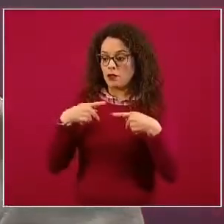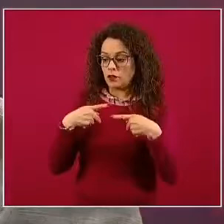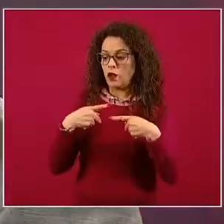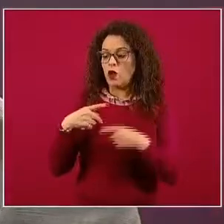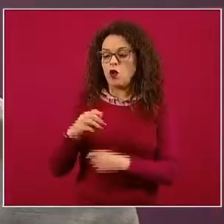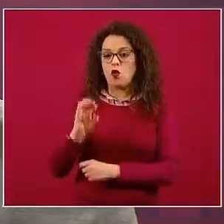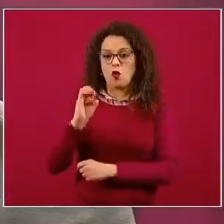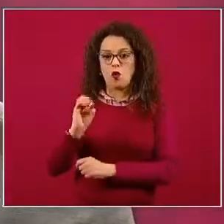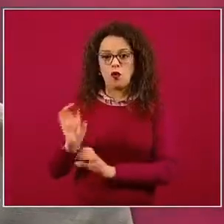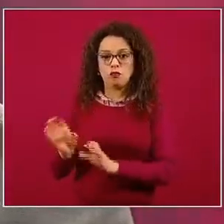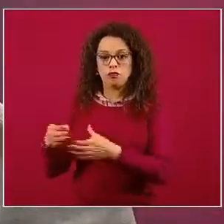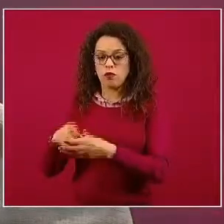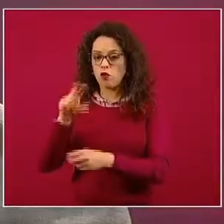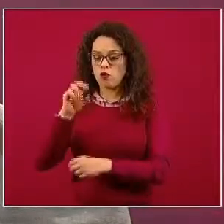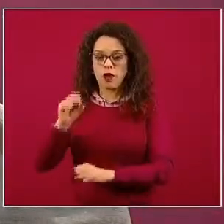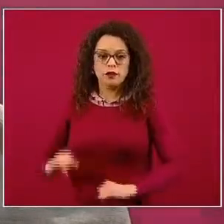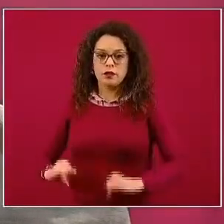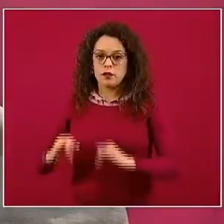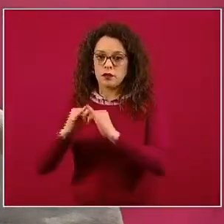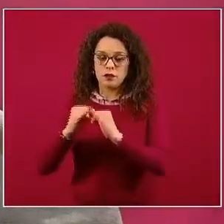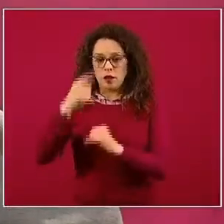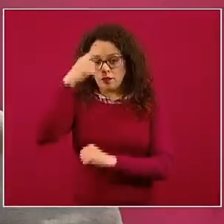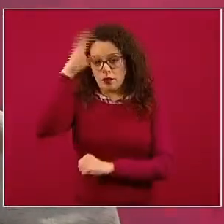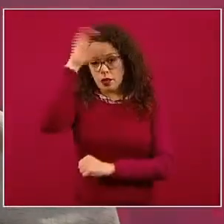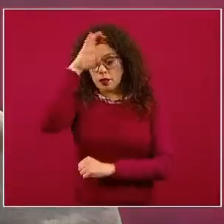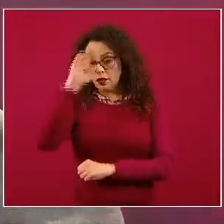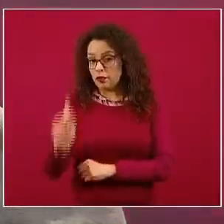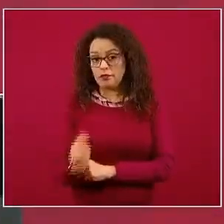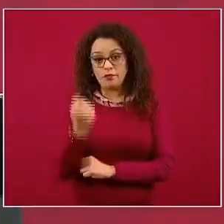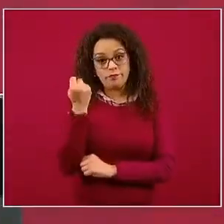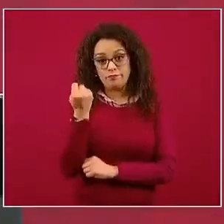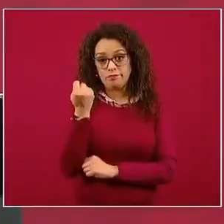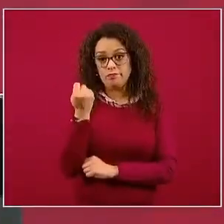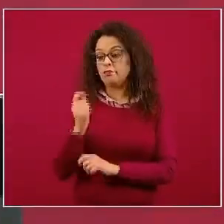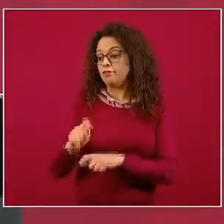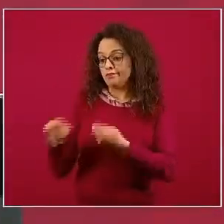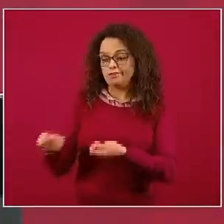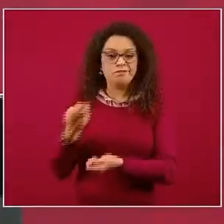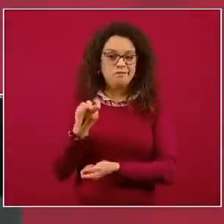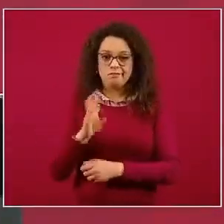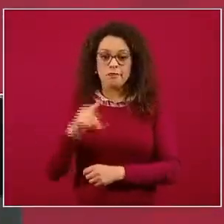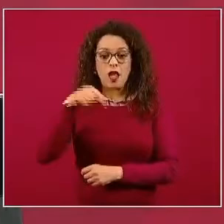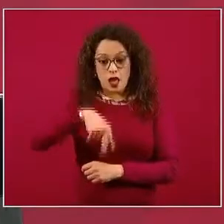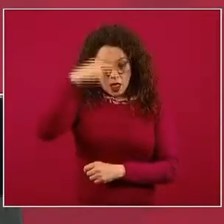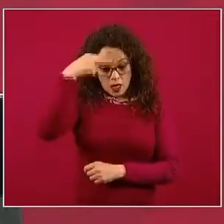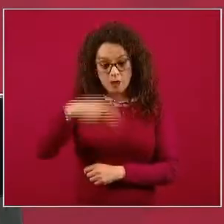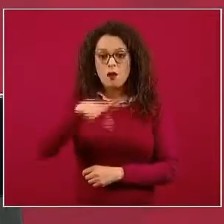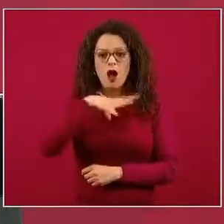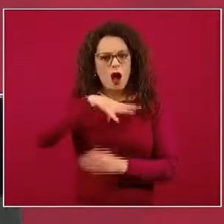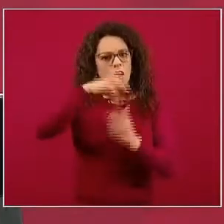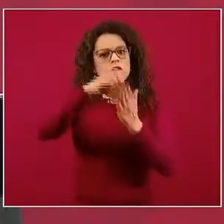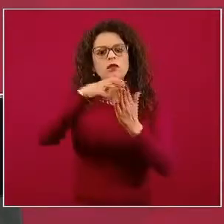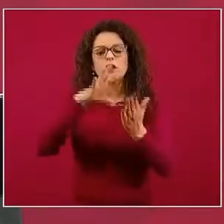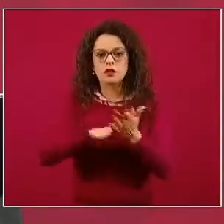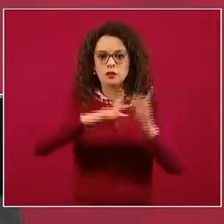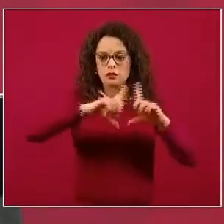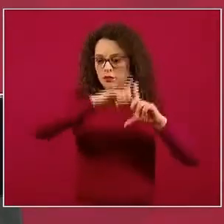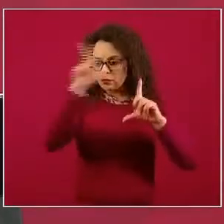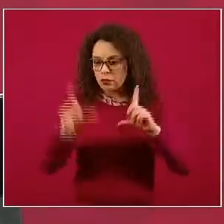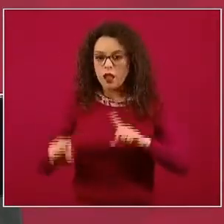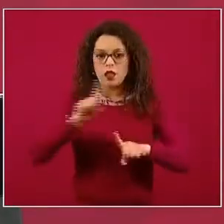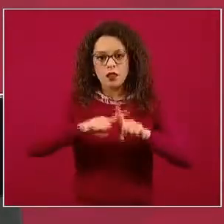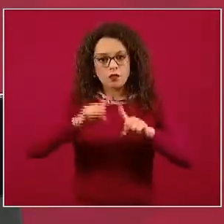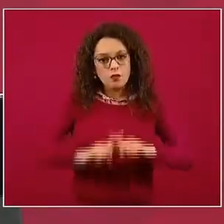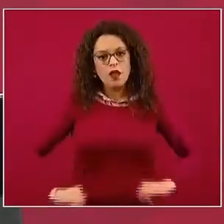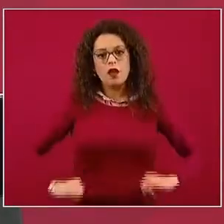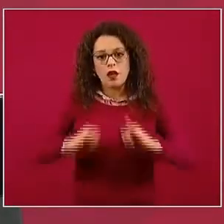entidades que no son instituciones de ciencia y tecnología. En México existe un registro nacional de instituciones de